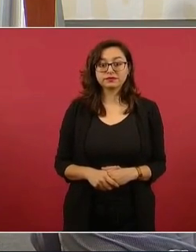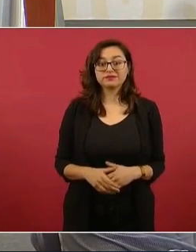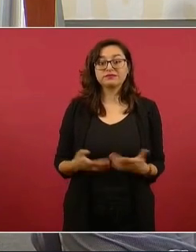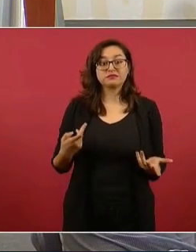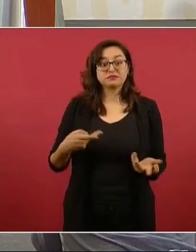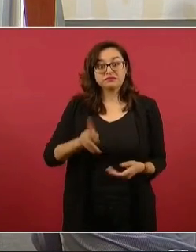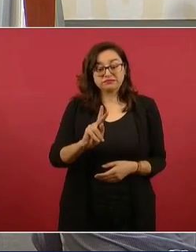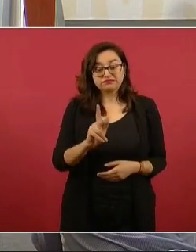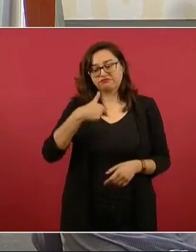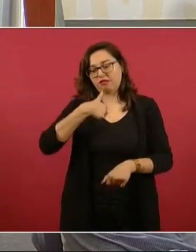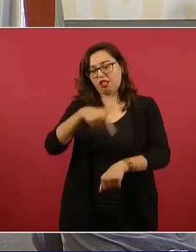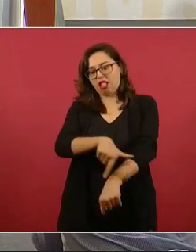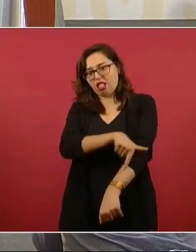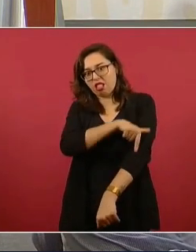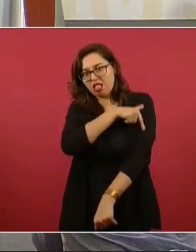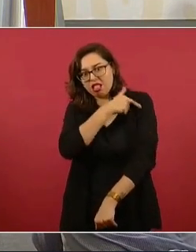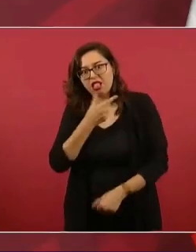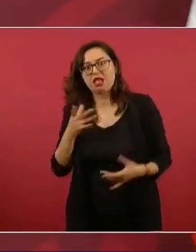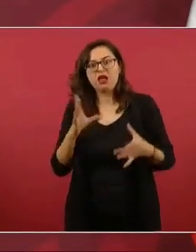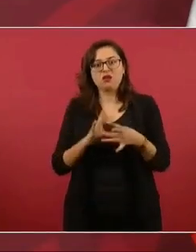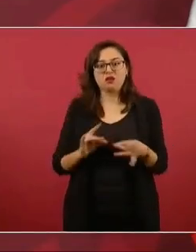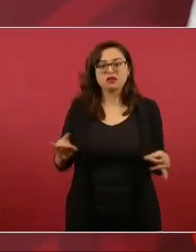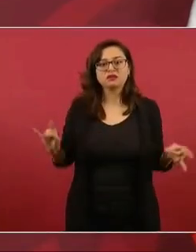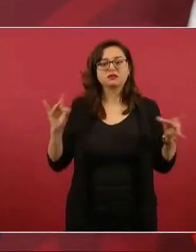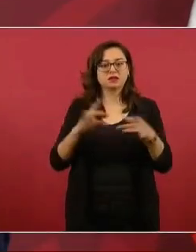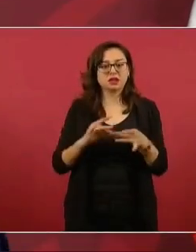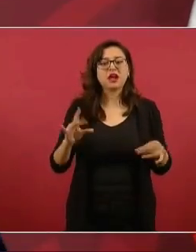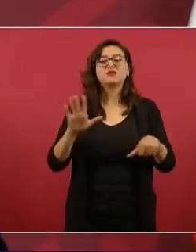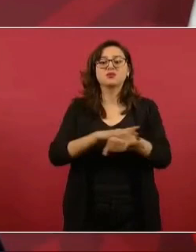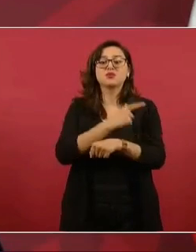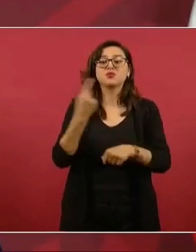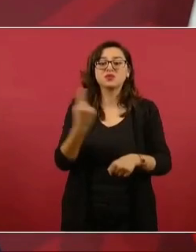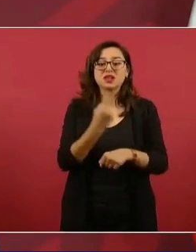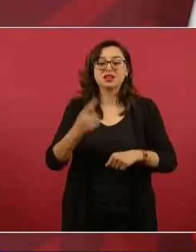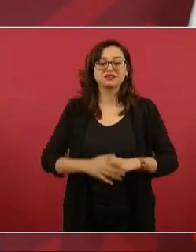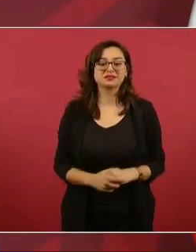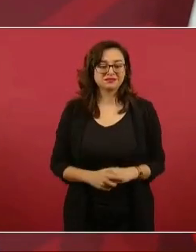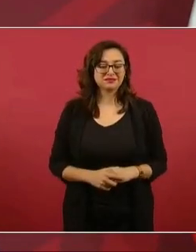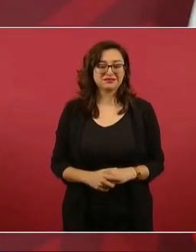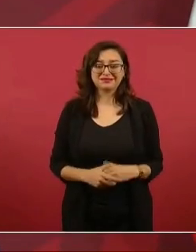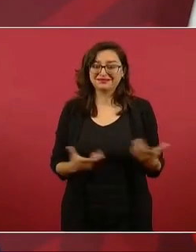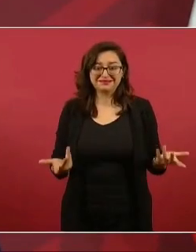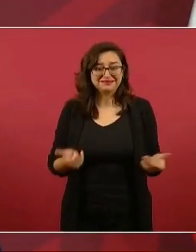toco todo esto? Por lo de las mentiras.